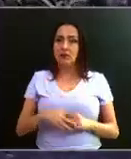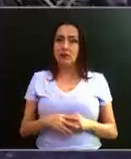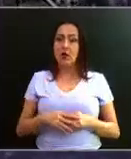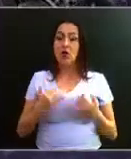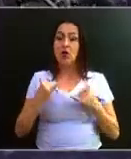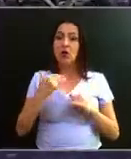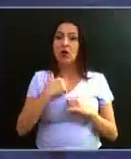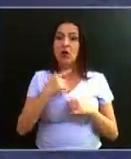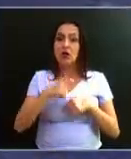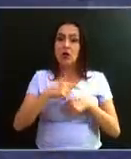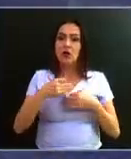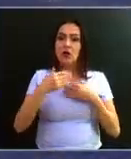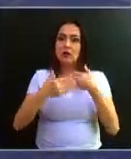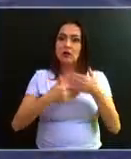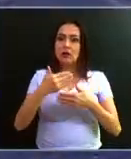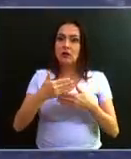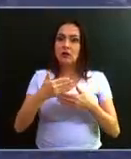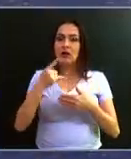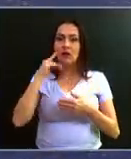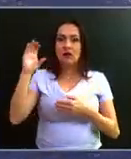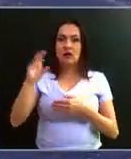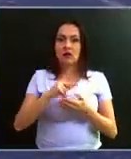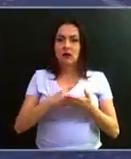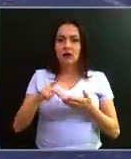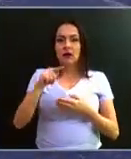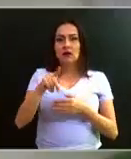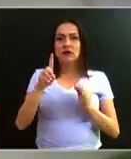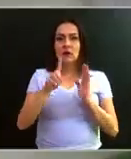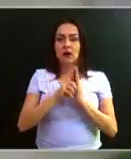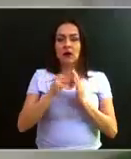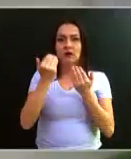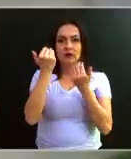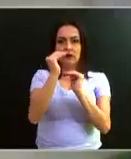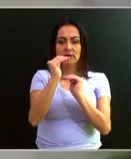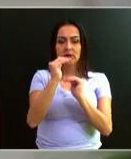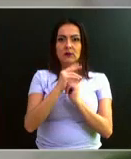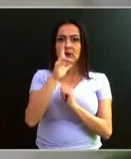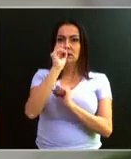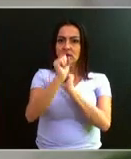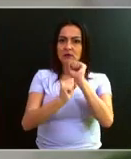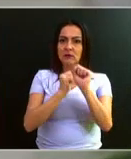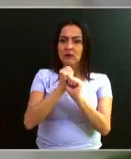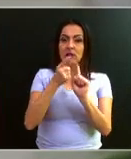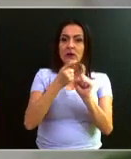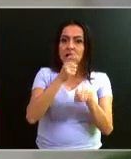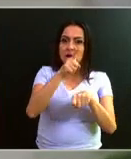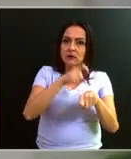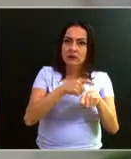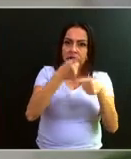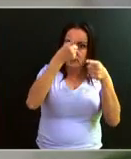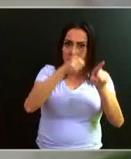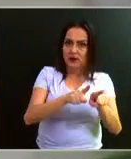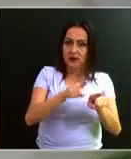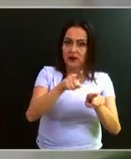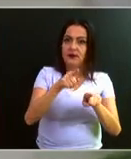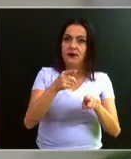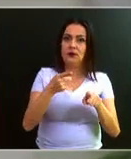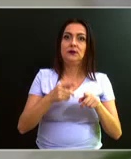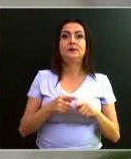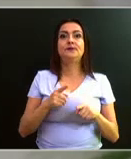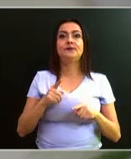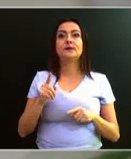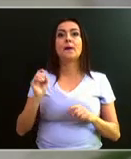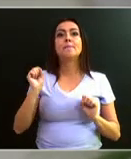aún tienen tiempo de gestionar la indemnización. Que este derecho vence a los 3 años desde el momento de ocurrencia del evento y